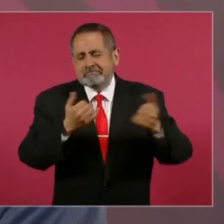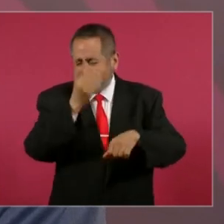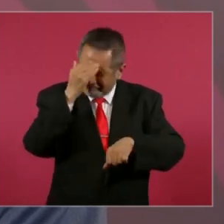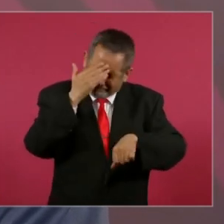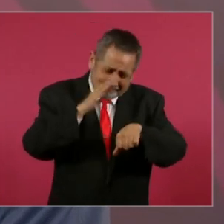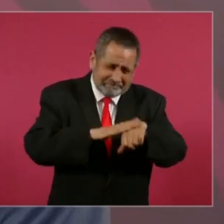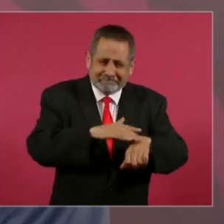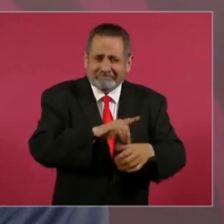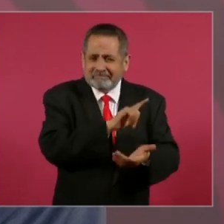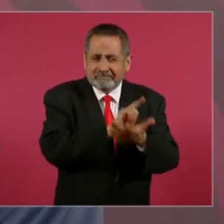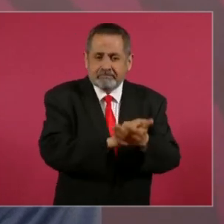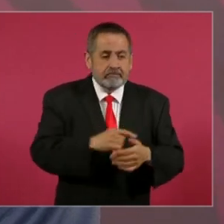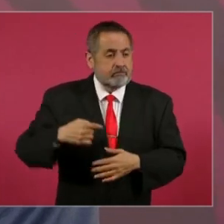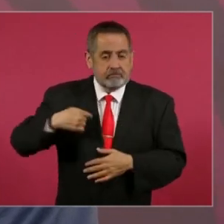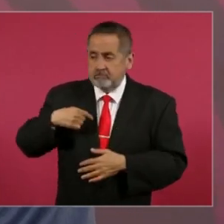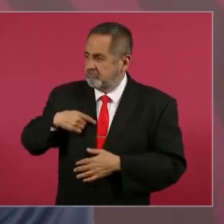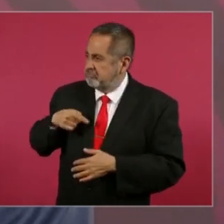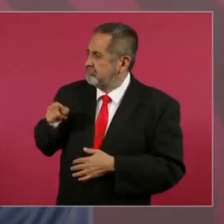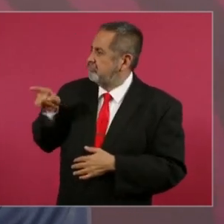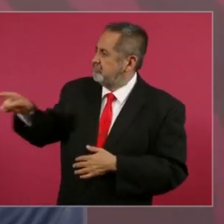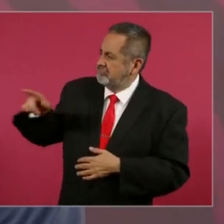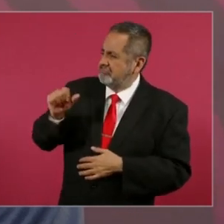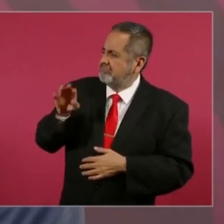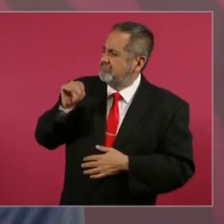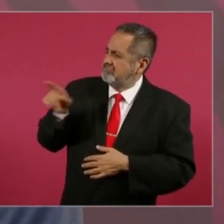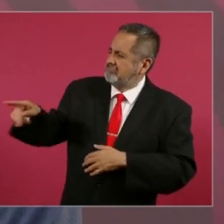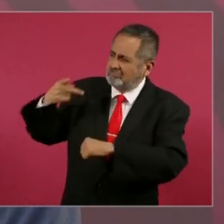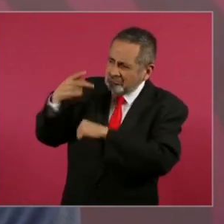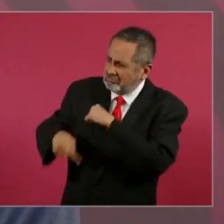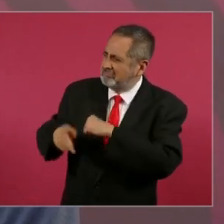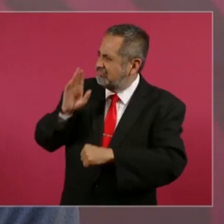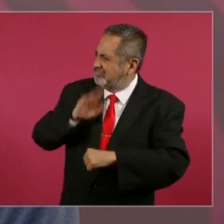México, de que estoy destruyendo el país. No se les quita